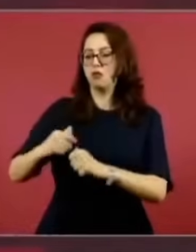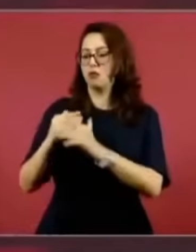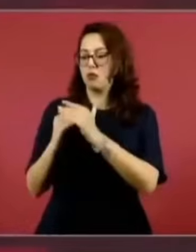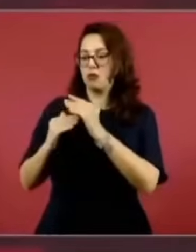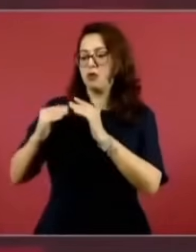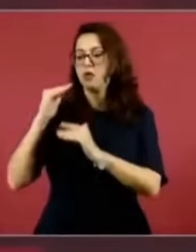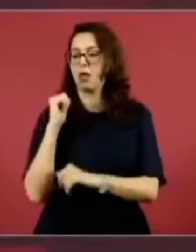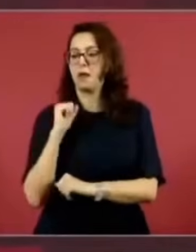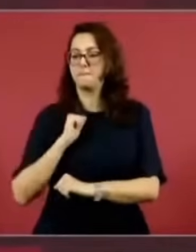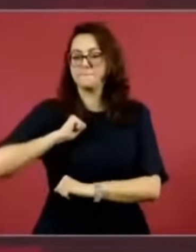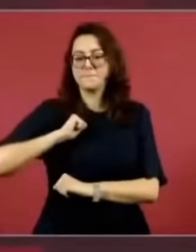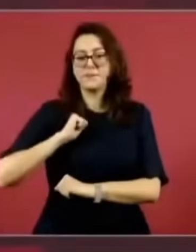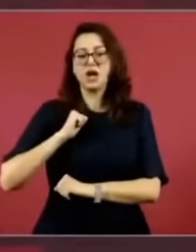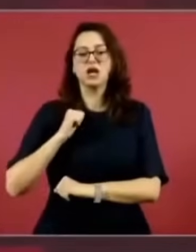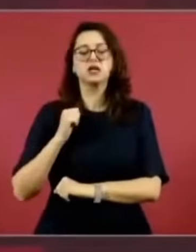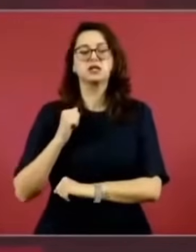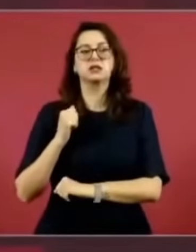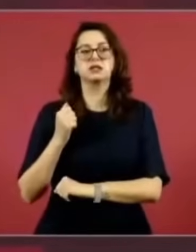influyente